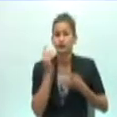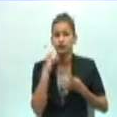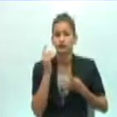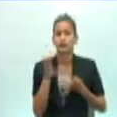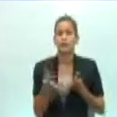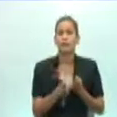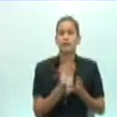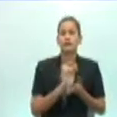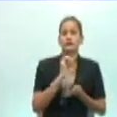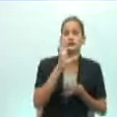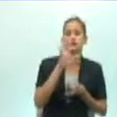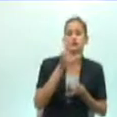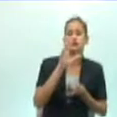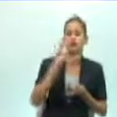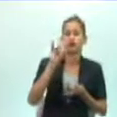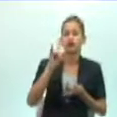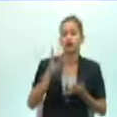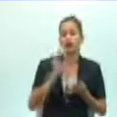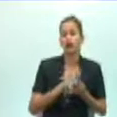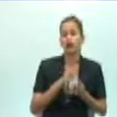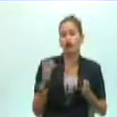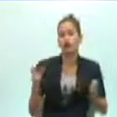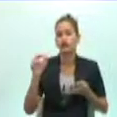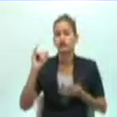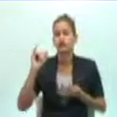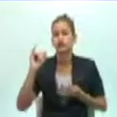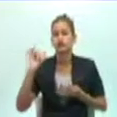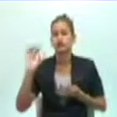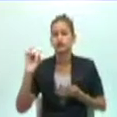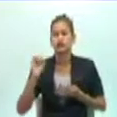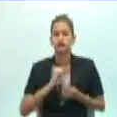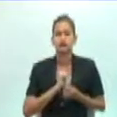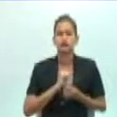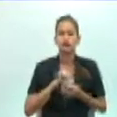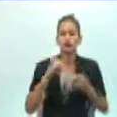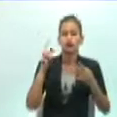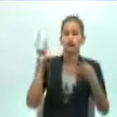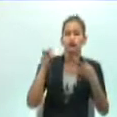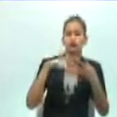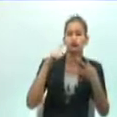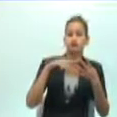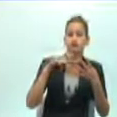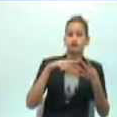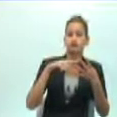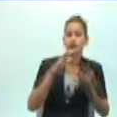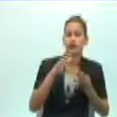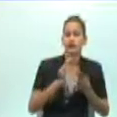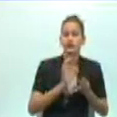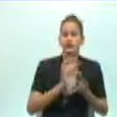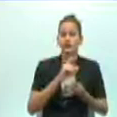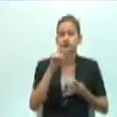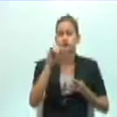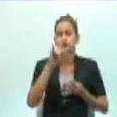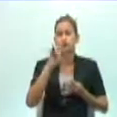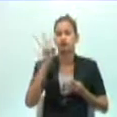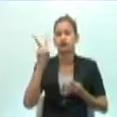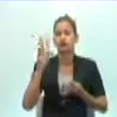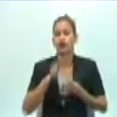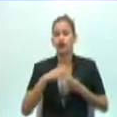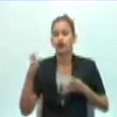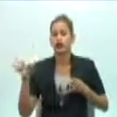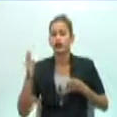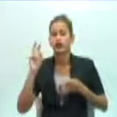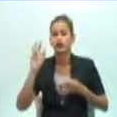Los adverbios en las páginas de la 92 a la 95. preposiciones y contracciones,